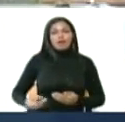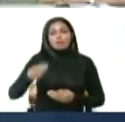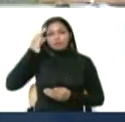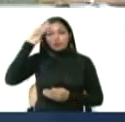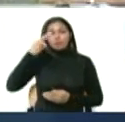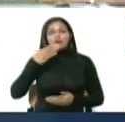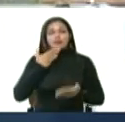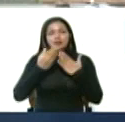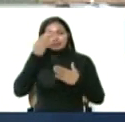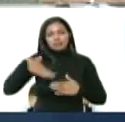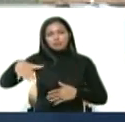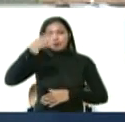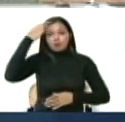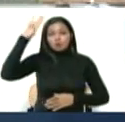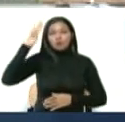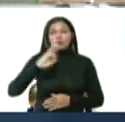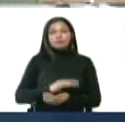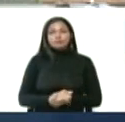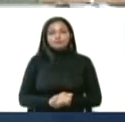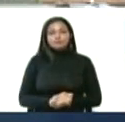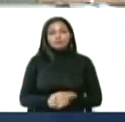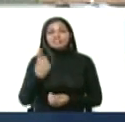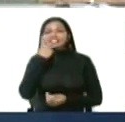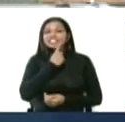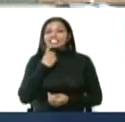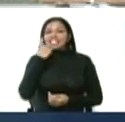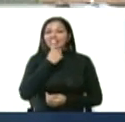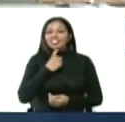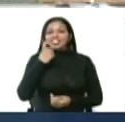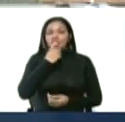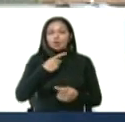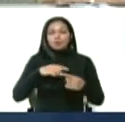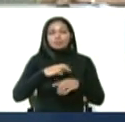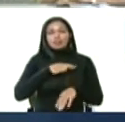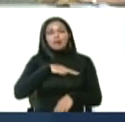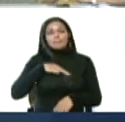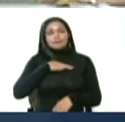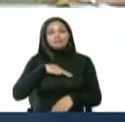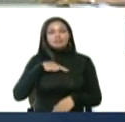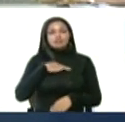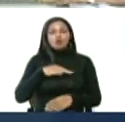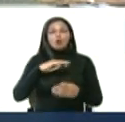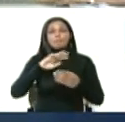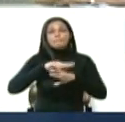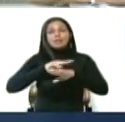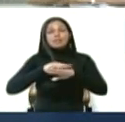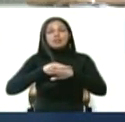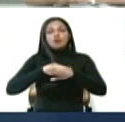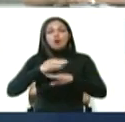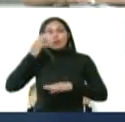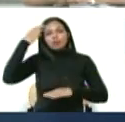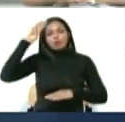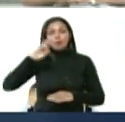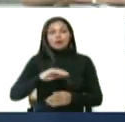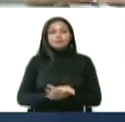pueblo de Cuba. Mira, un odontólogo de la Misión Médica Cubana de Barrio